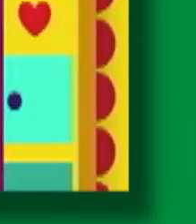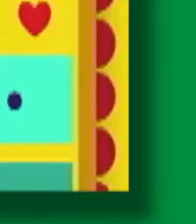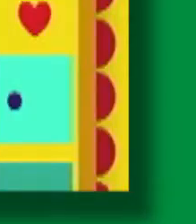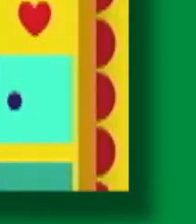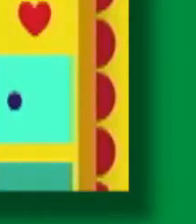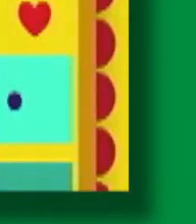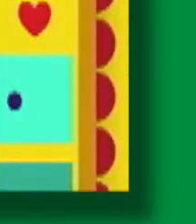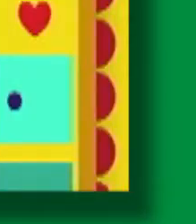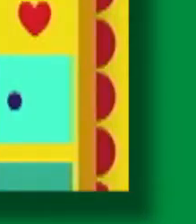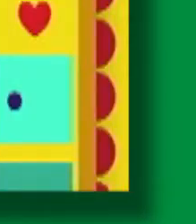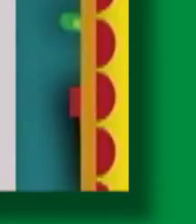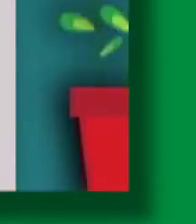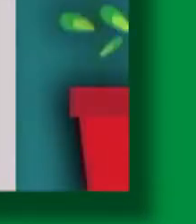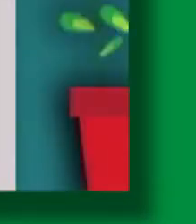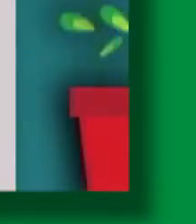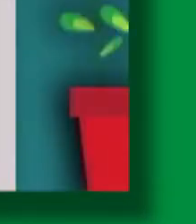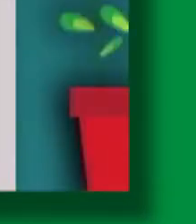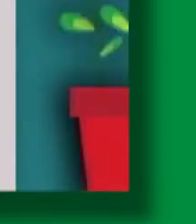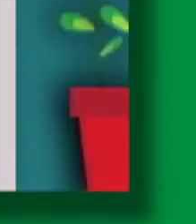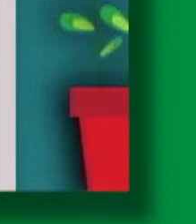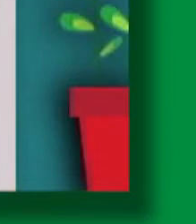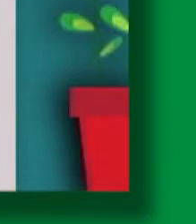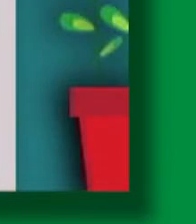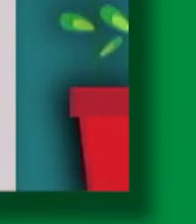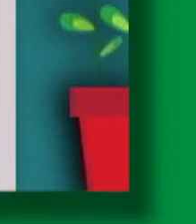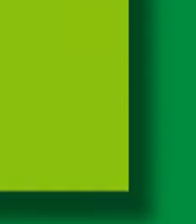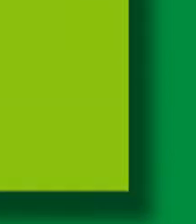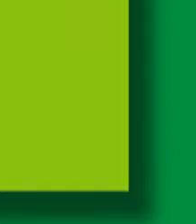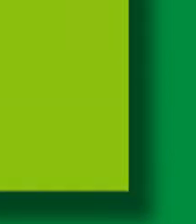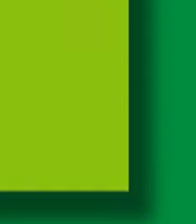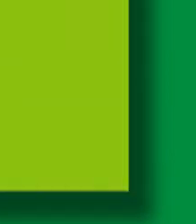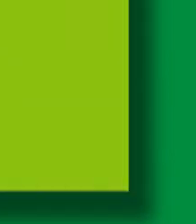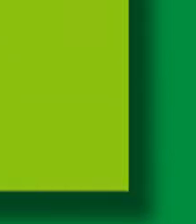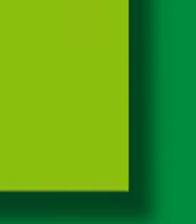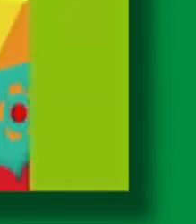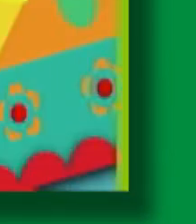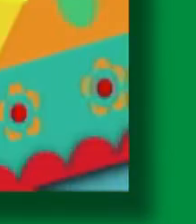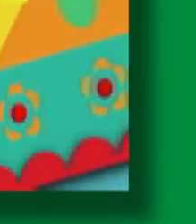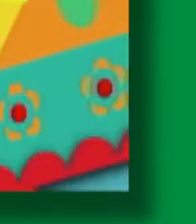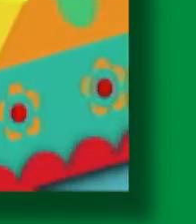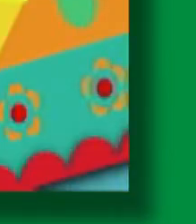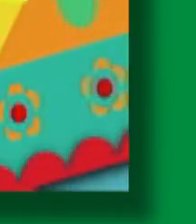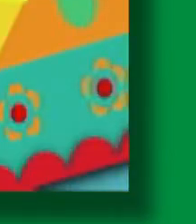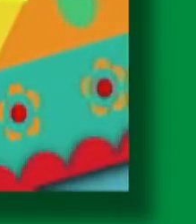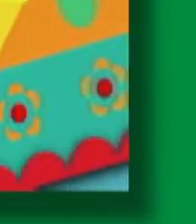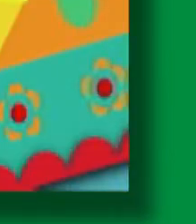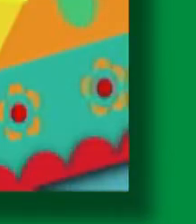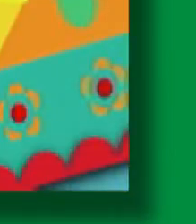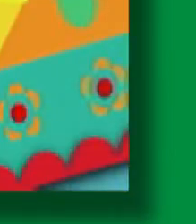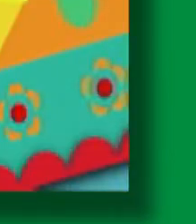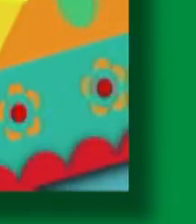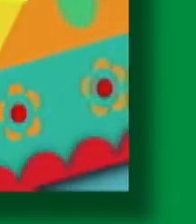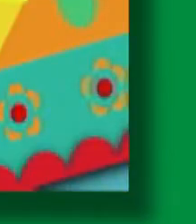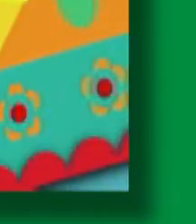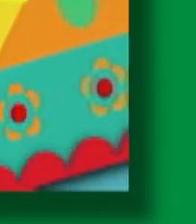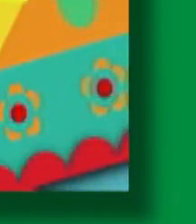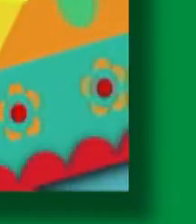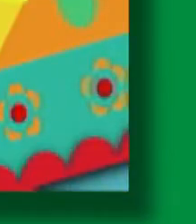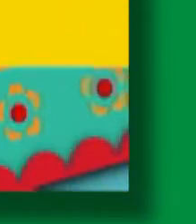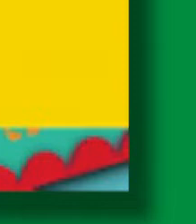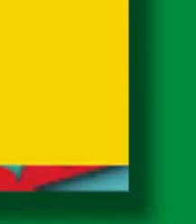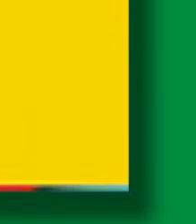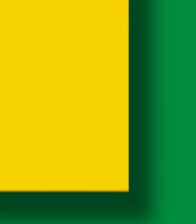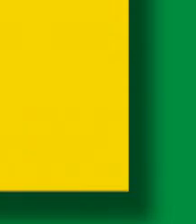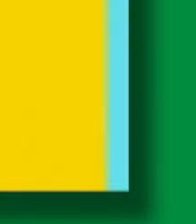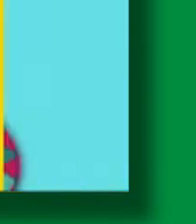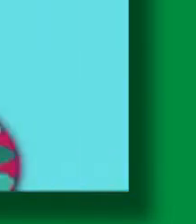Para entrar hay que llamar así, así. Dejamos el polvo de los zapaticos aquí, aquí. Hay